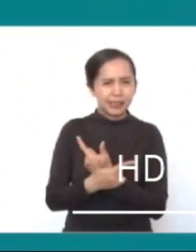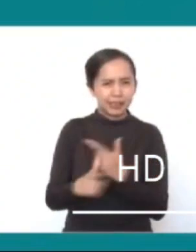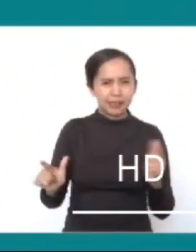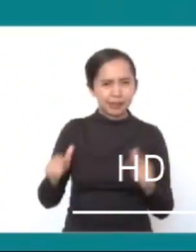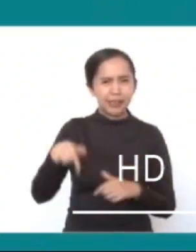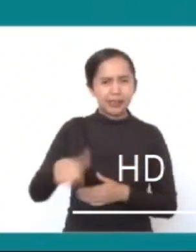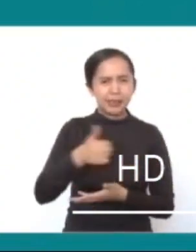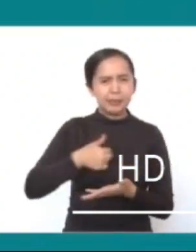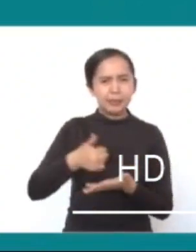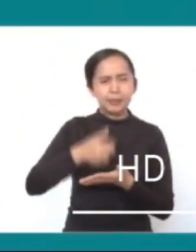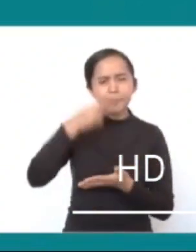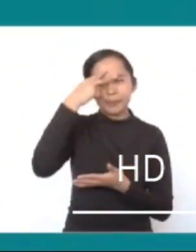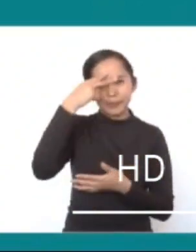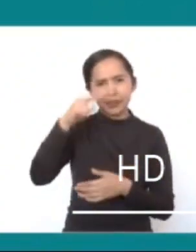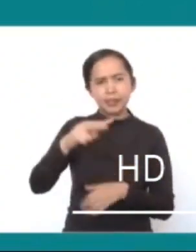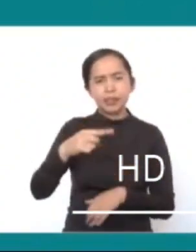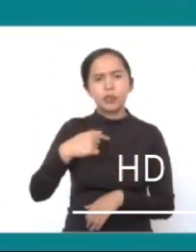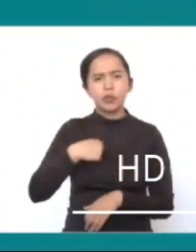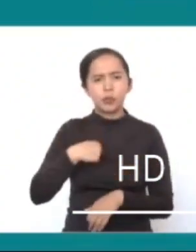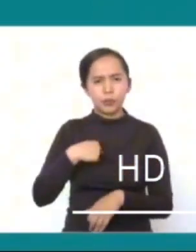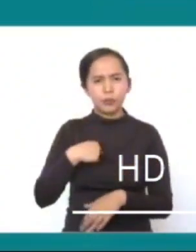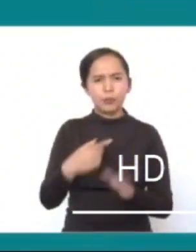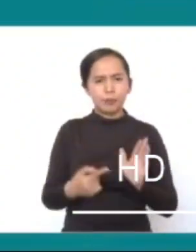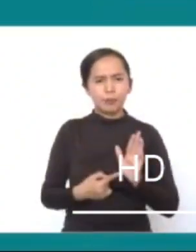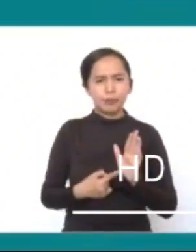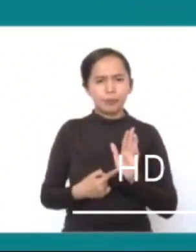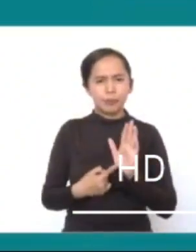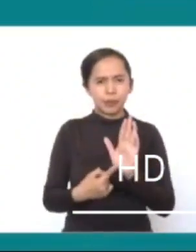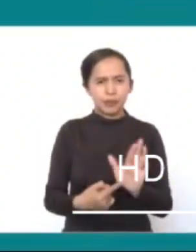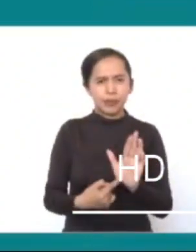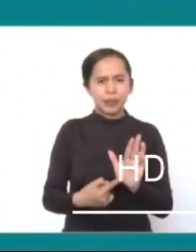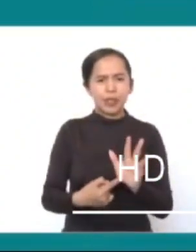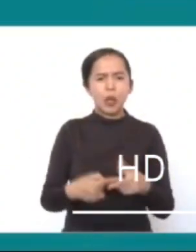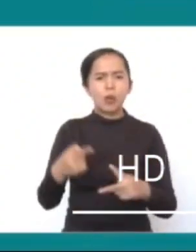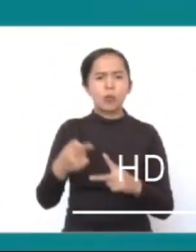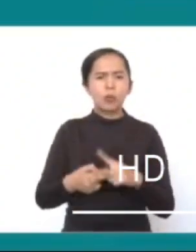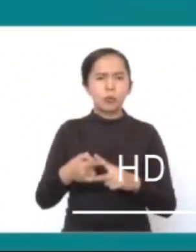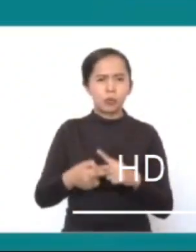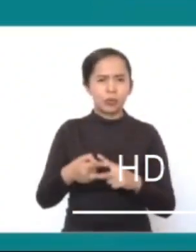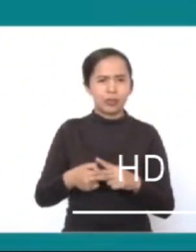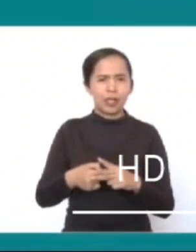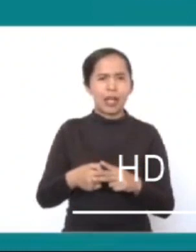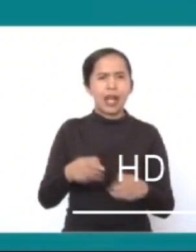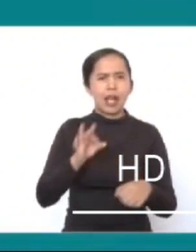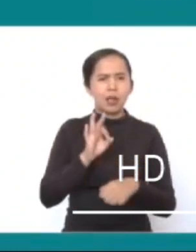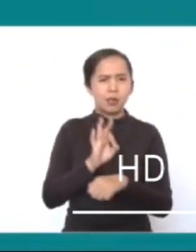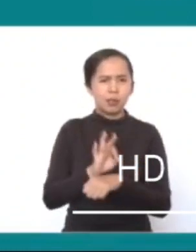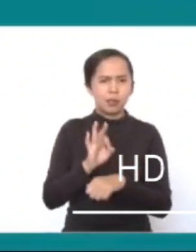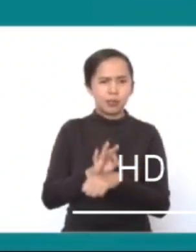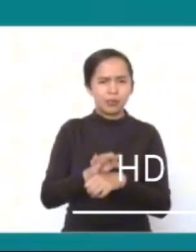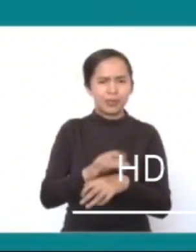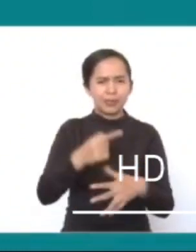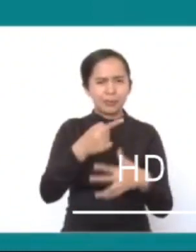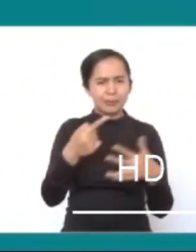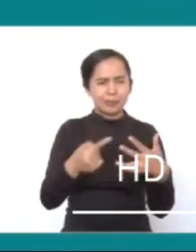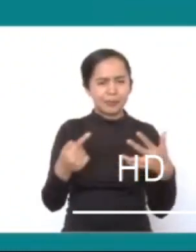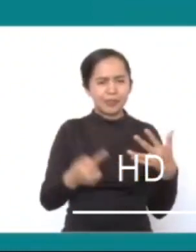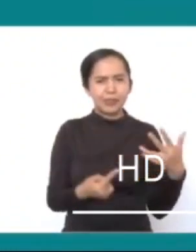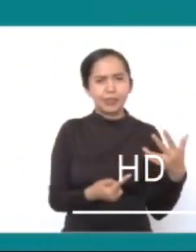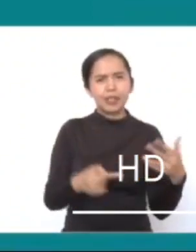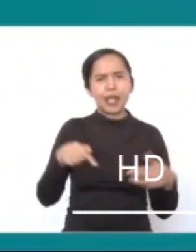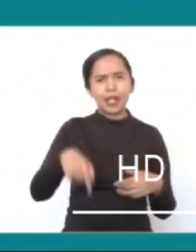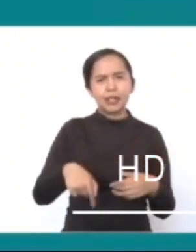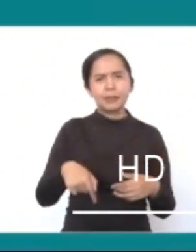México, me permito compartir los datos relacionados con las órdenes de protección que esta Casa de Justicia